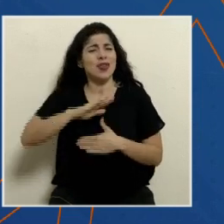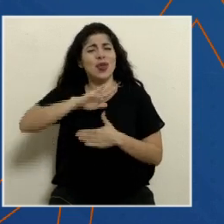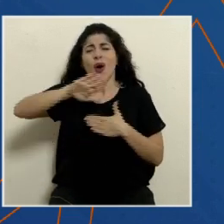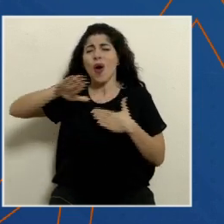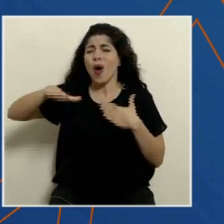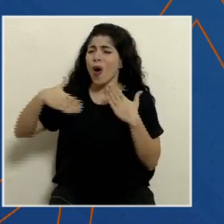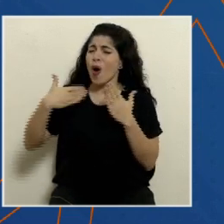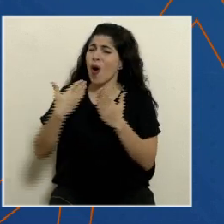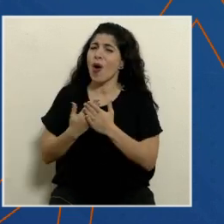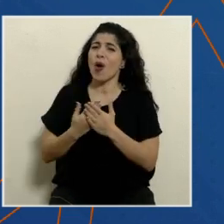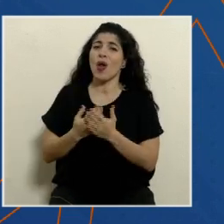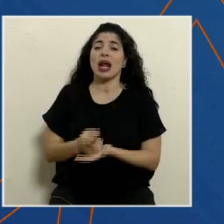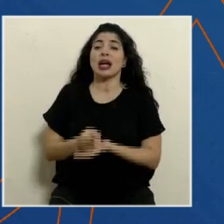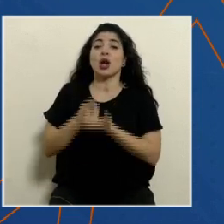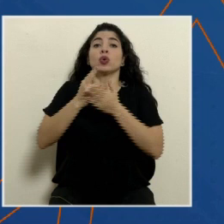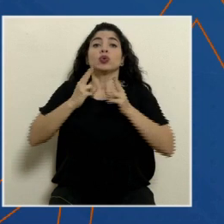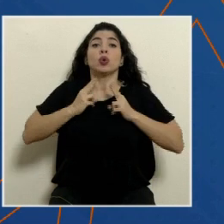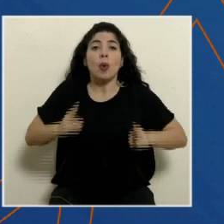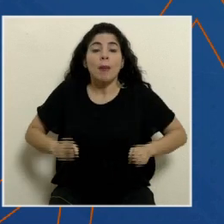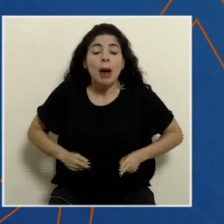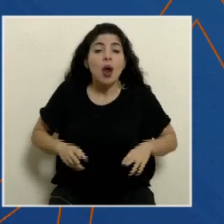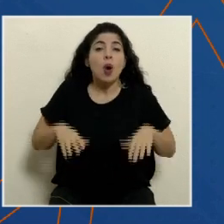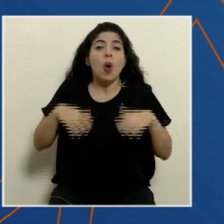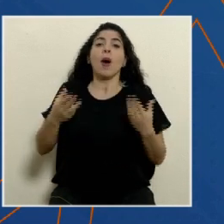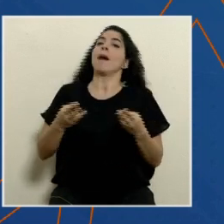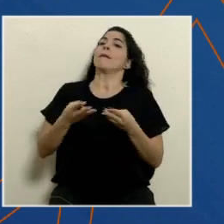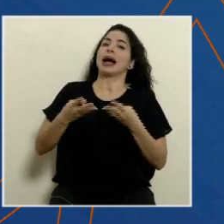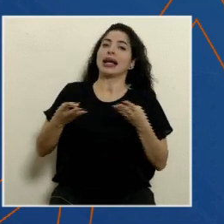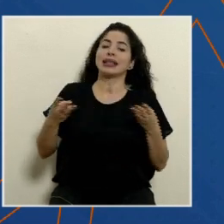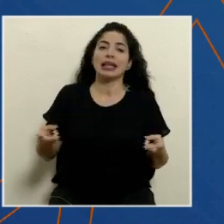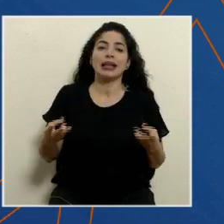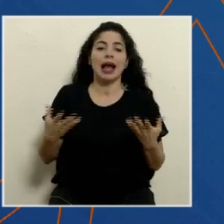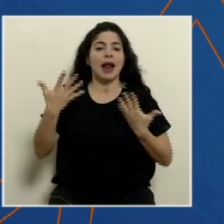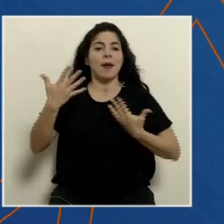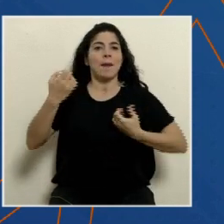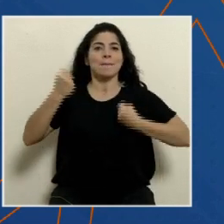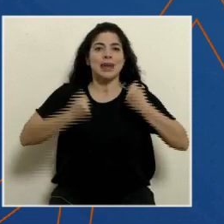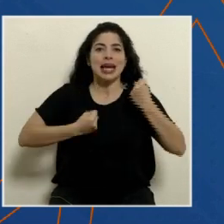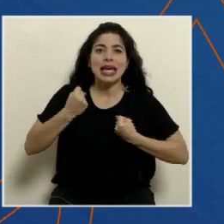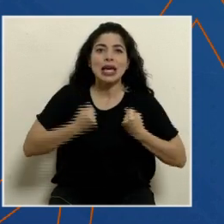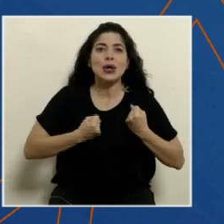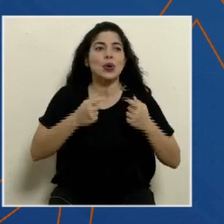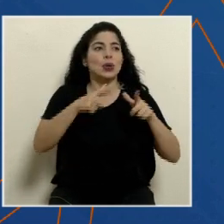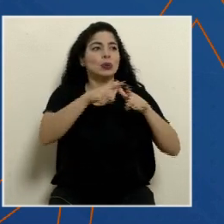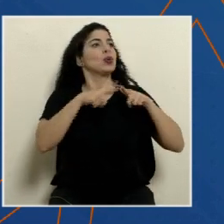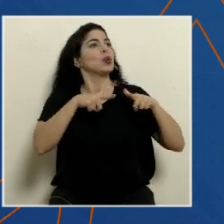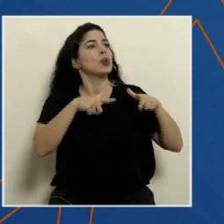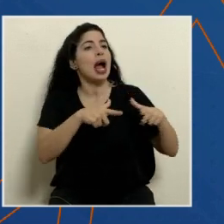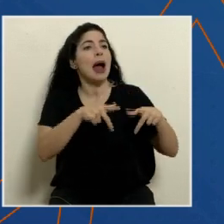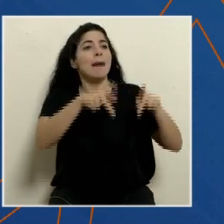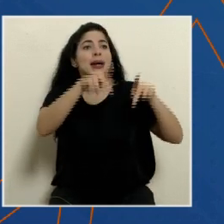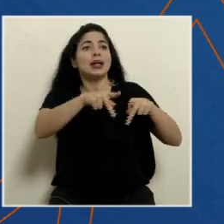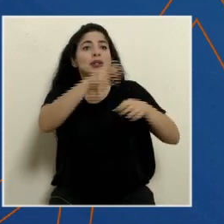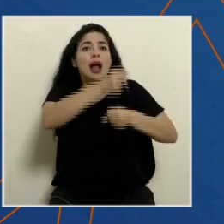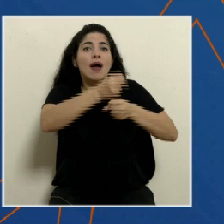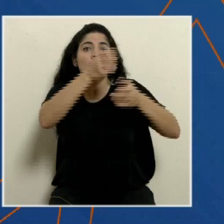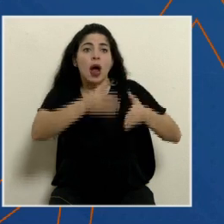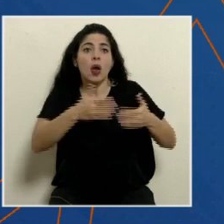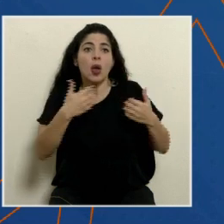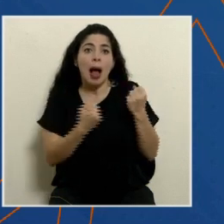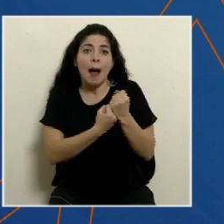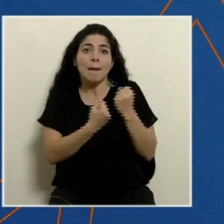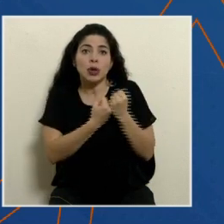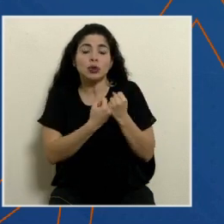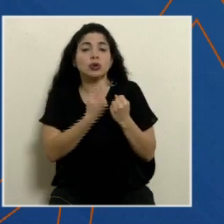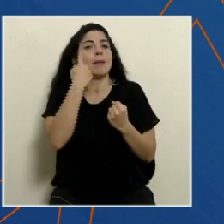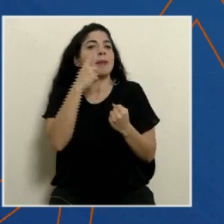los recursos humanos, materiales, llámese vehículos, instalaciones, personal de apoyo, para el trabajo de